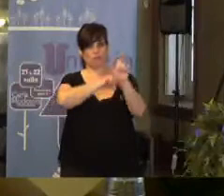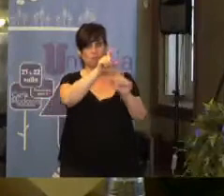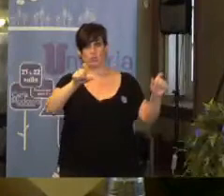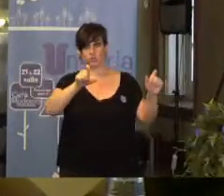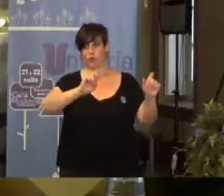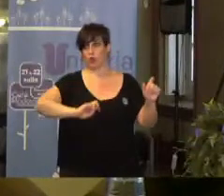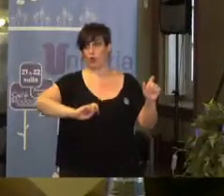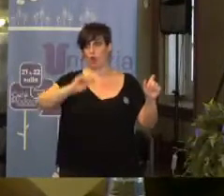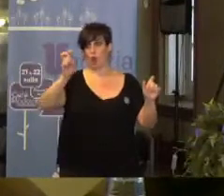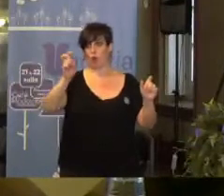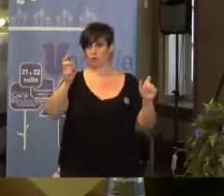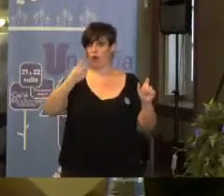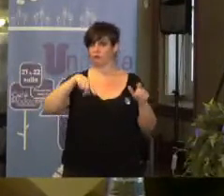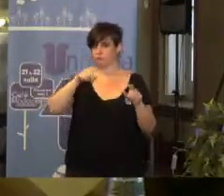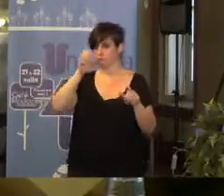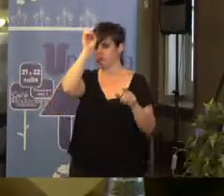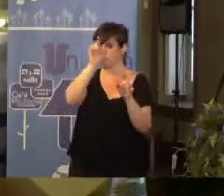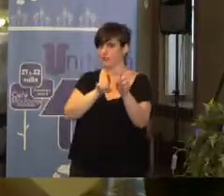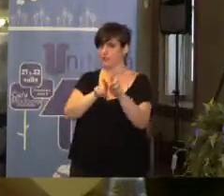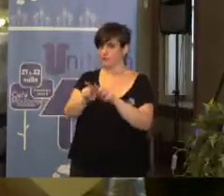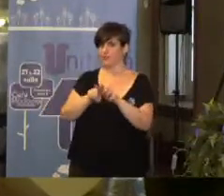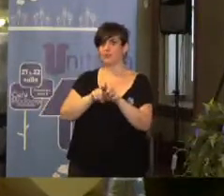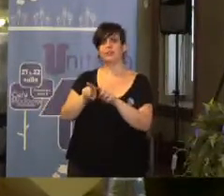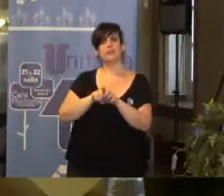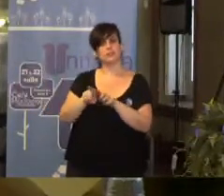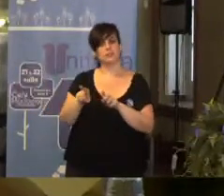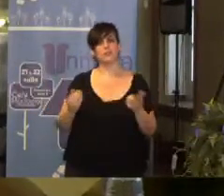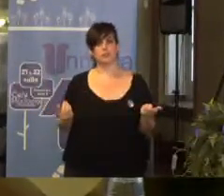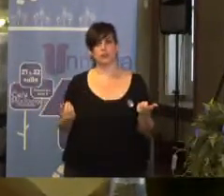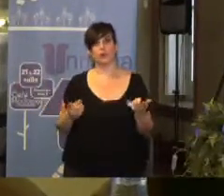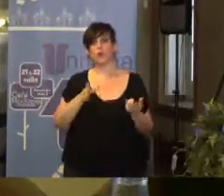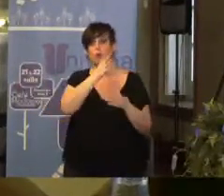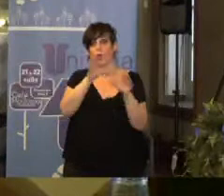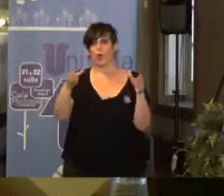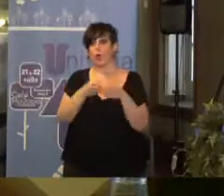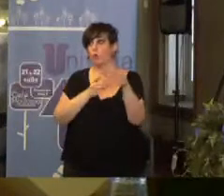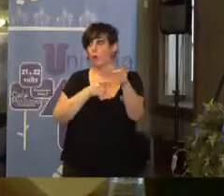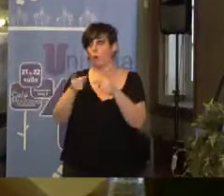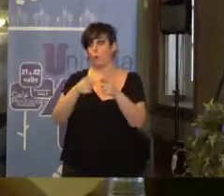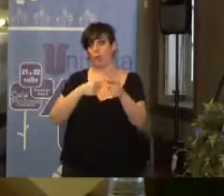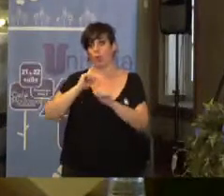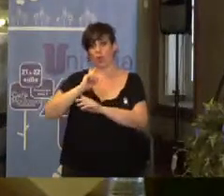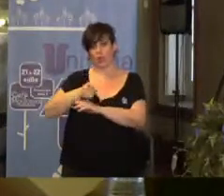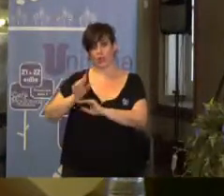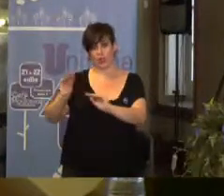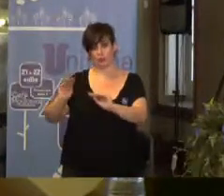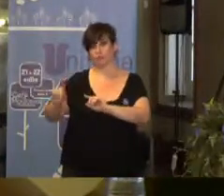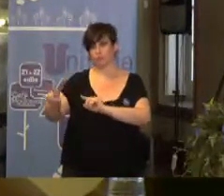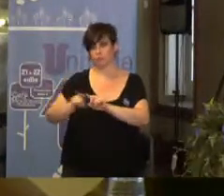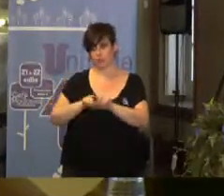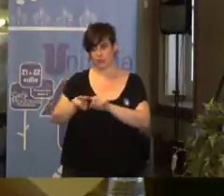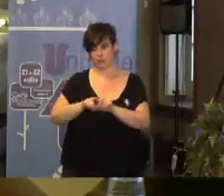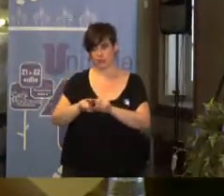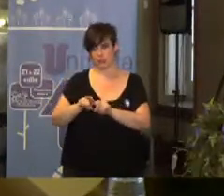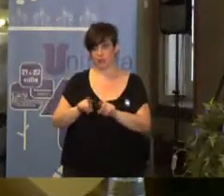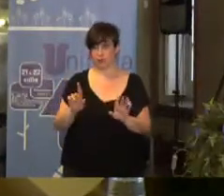estamos aquí, fomos críticos e críticas coa dirección do Bloque Nacionalista Galego en concreto, digo do